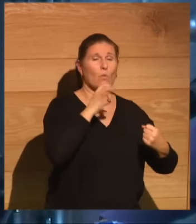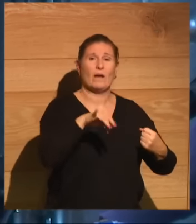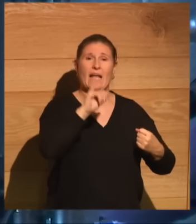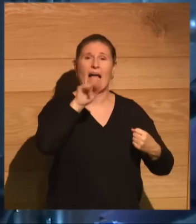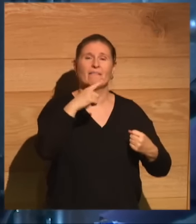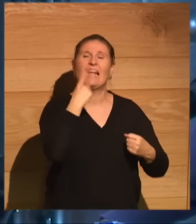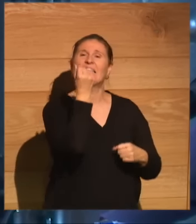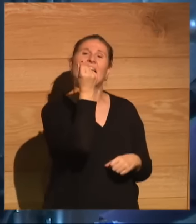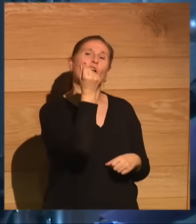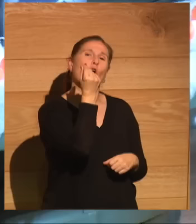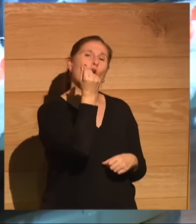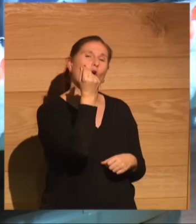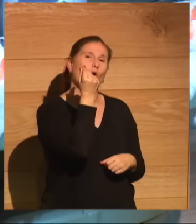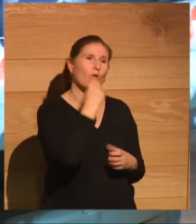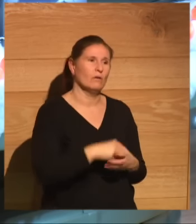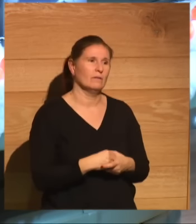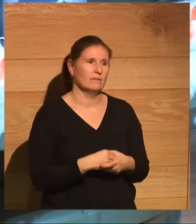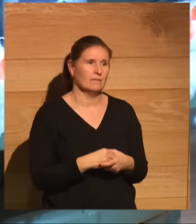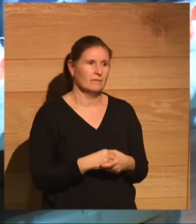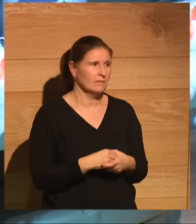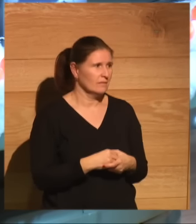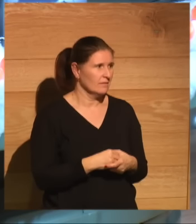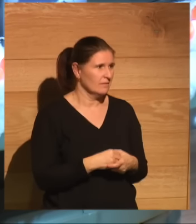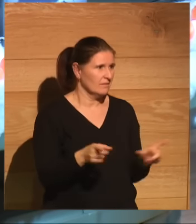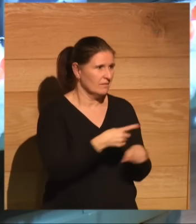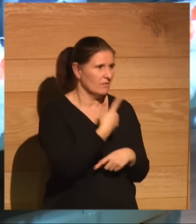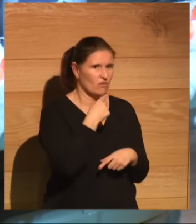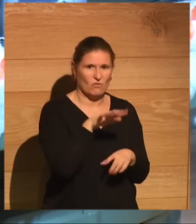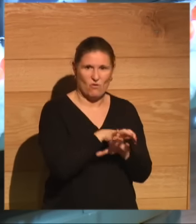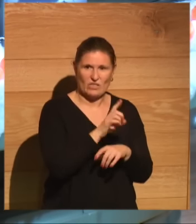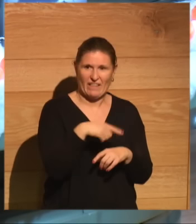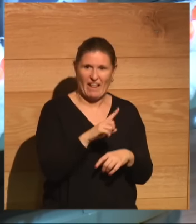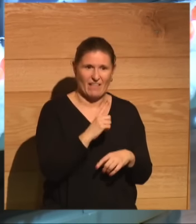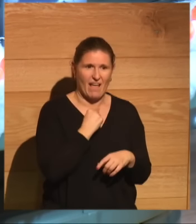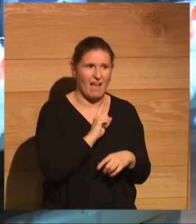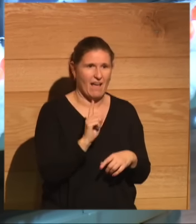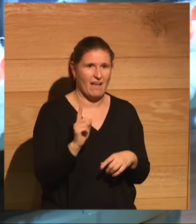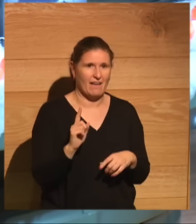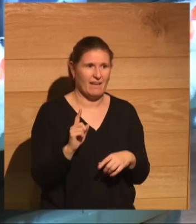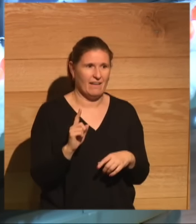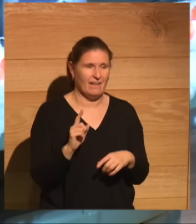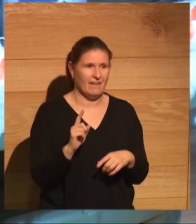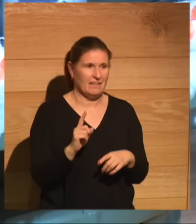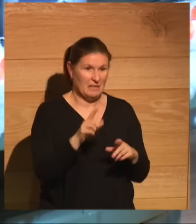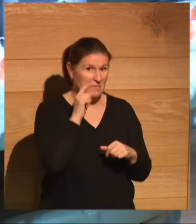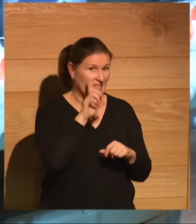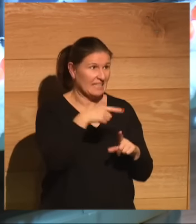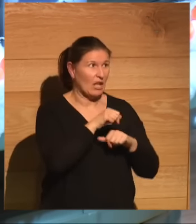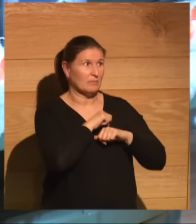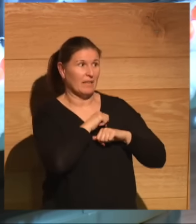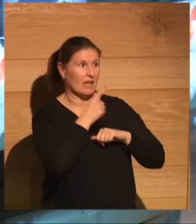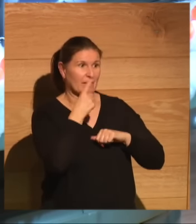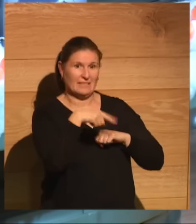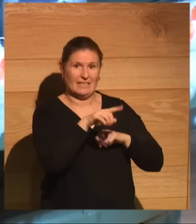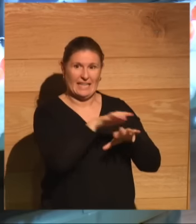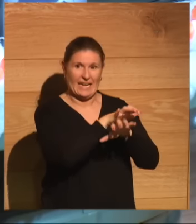El dinero. ¿Nos reís con esto, cabrones? Y mira que has dejado la pausa, ¿eh? Que lo has puesto pero como muy, muy claro. Es que se